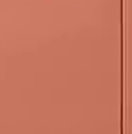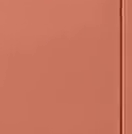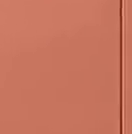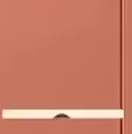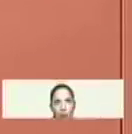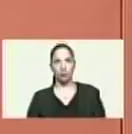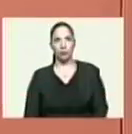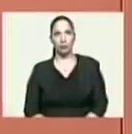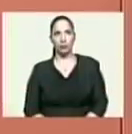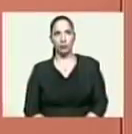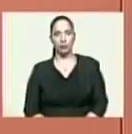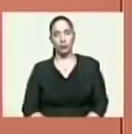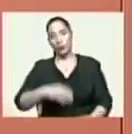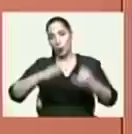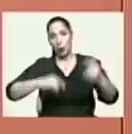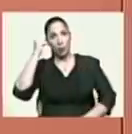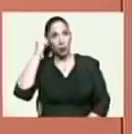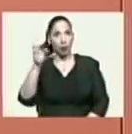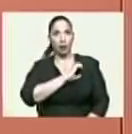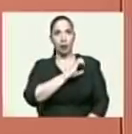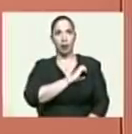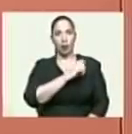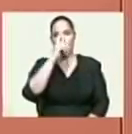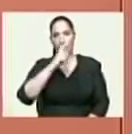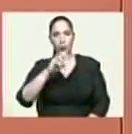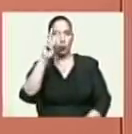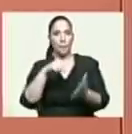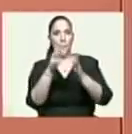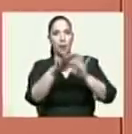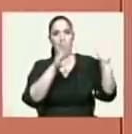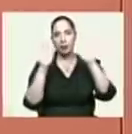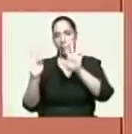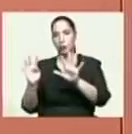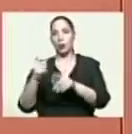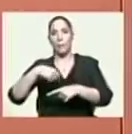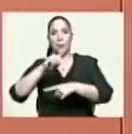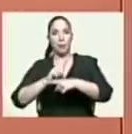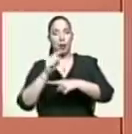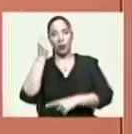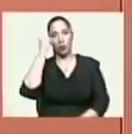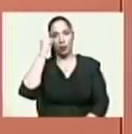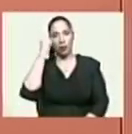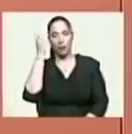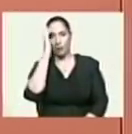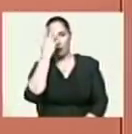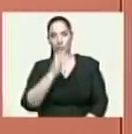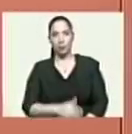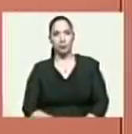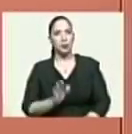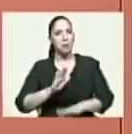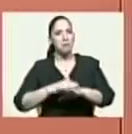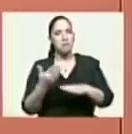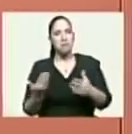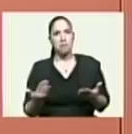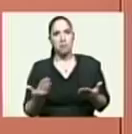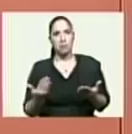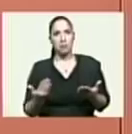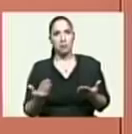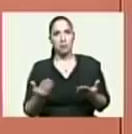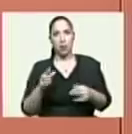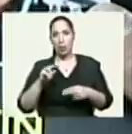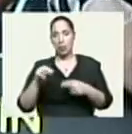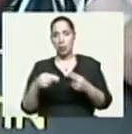últimos días de enero del año 2019 o los primeros días de febrero. ¿Por qué ningún